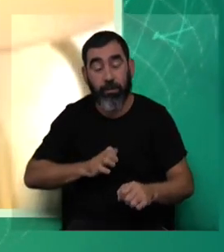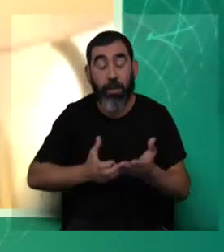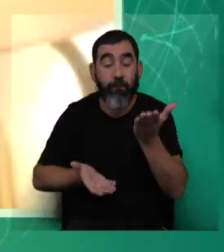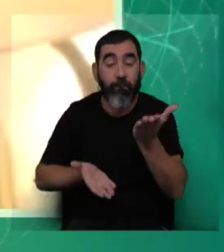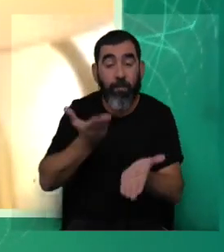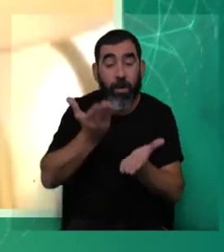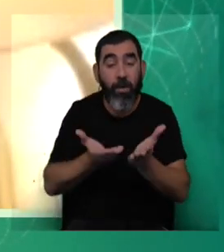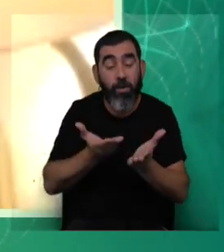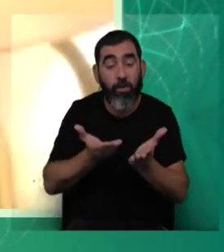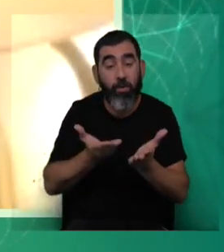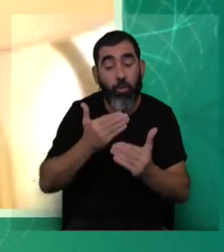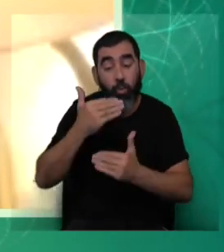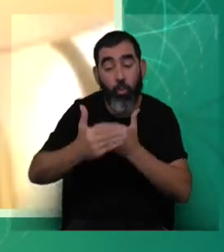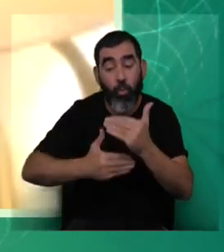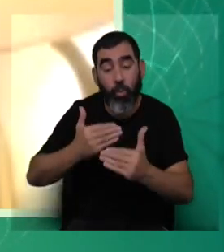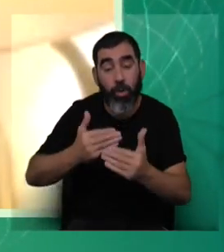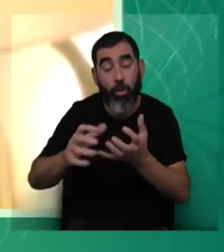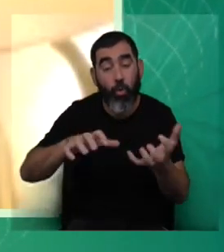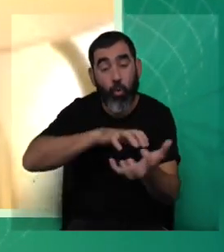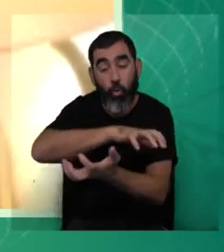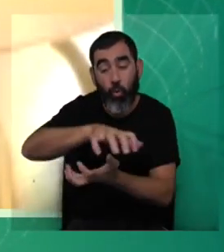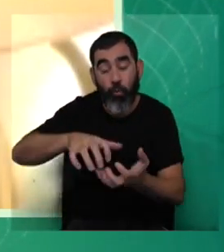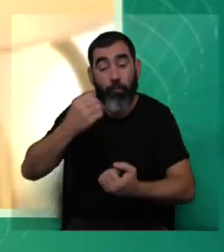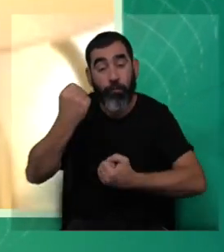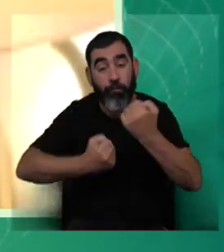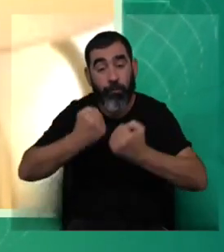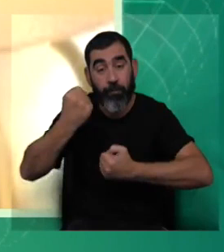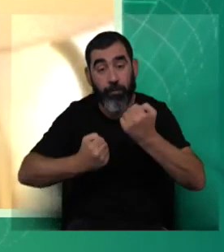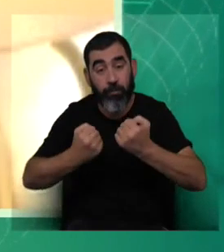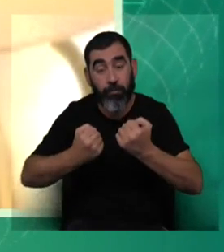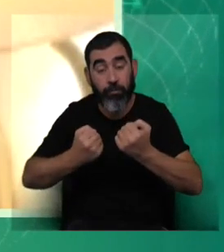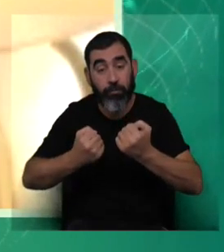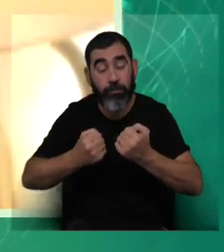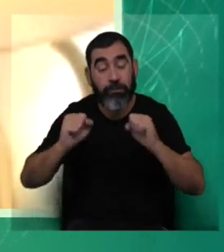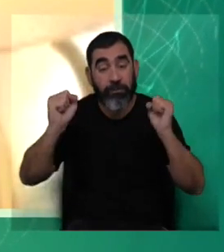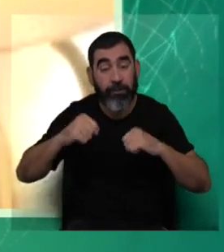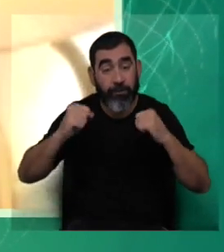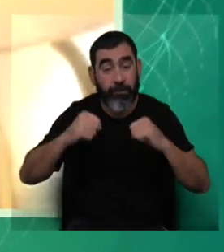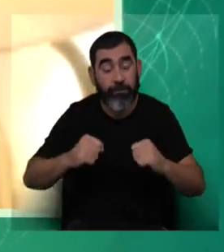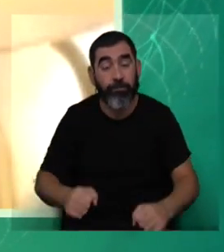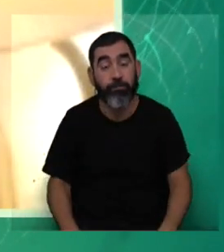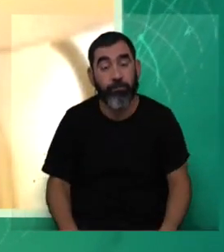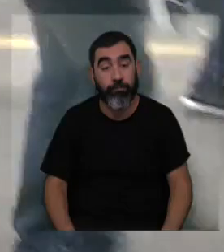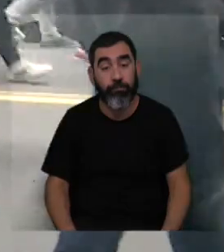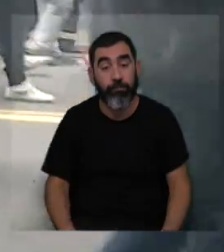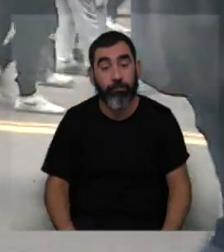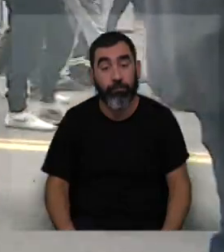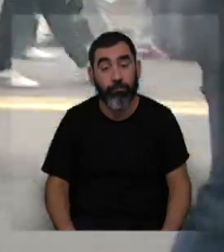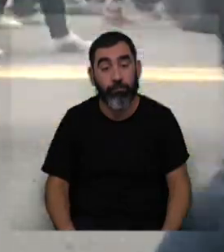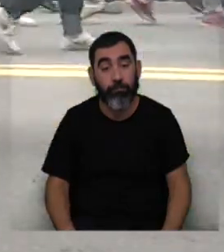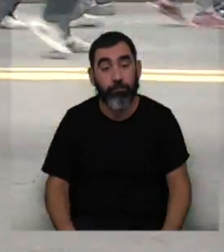la marcha del conflicto en la industria en la Fábrica Nacional de Cerveza. Y bueno,